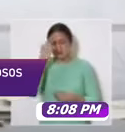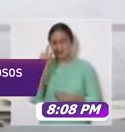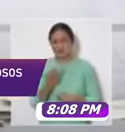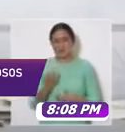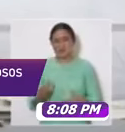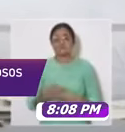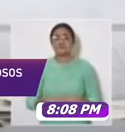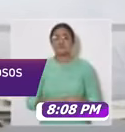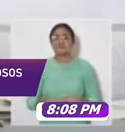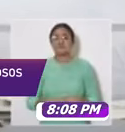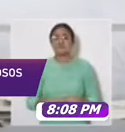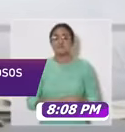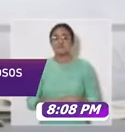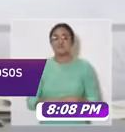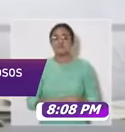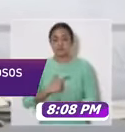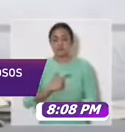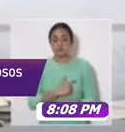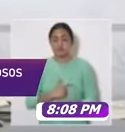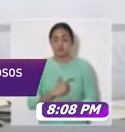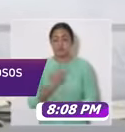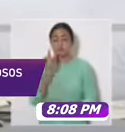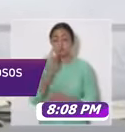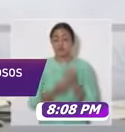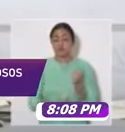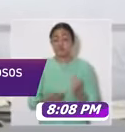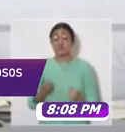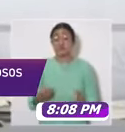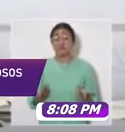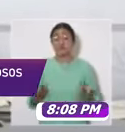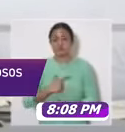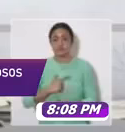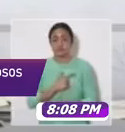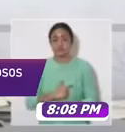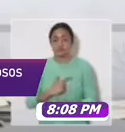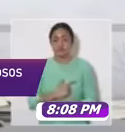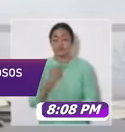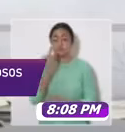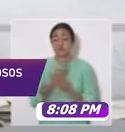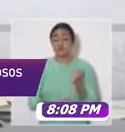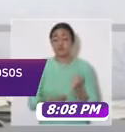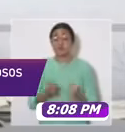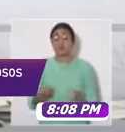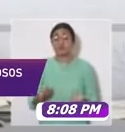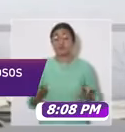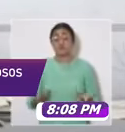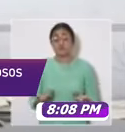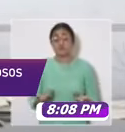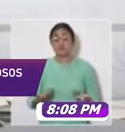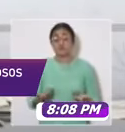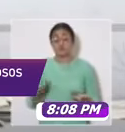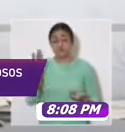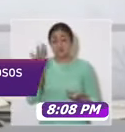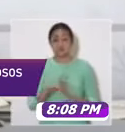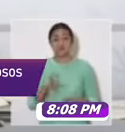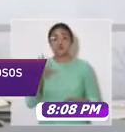viruela del mono. Pero hay 3 casos sospechosos. Los dos sospechosos